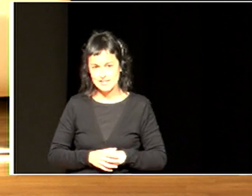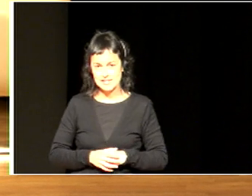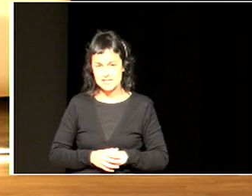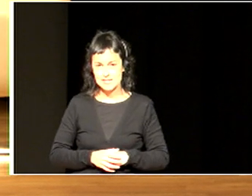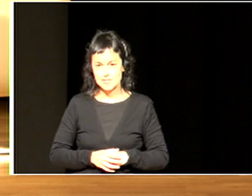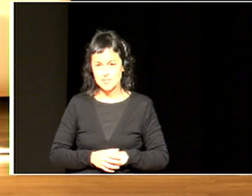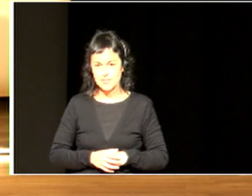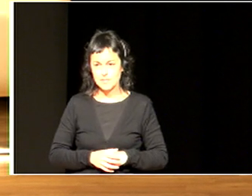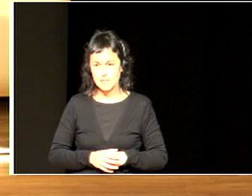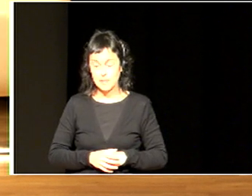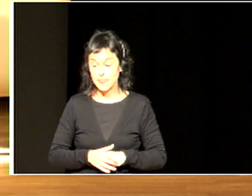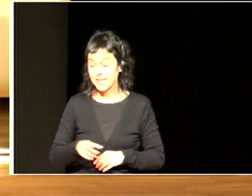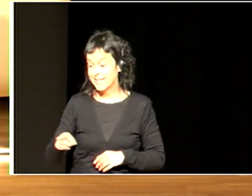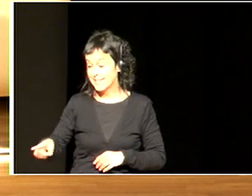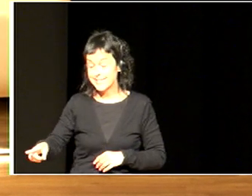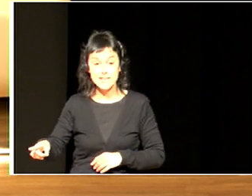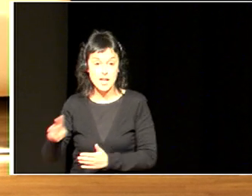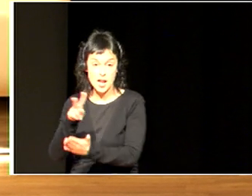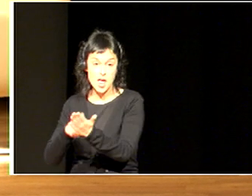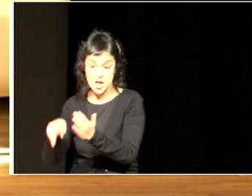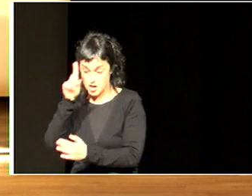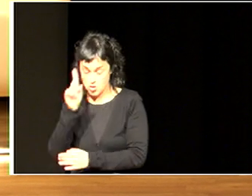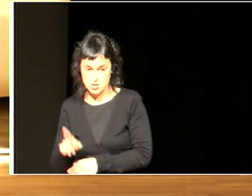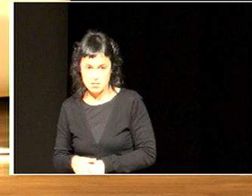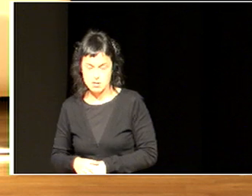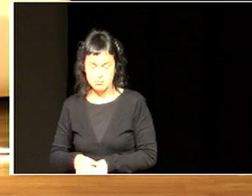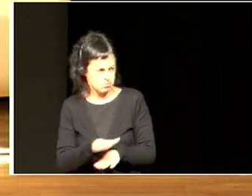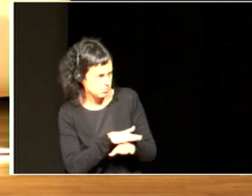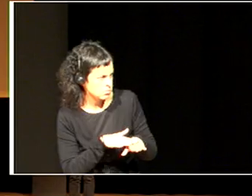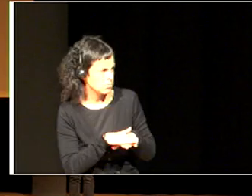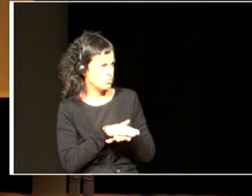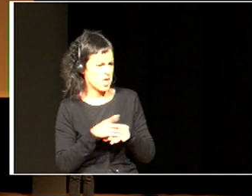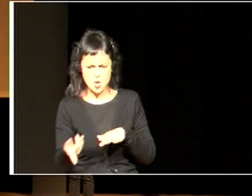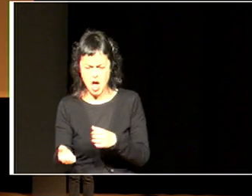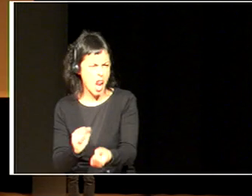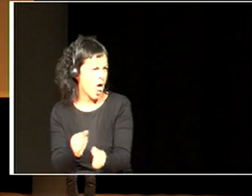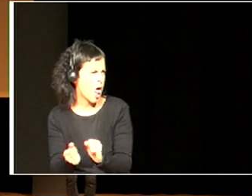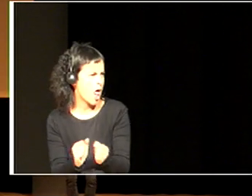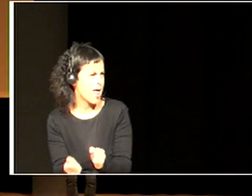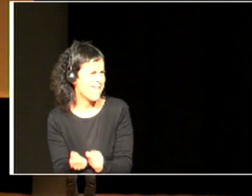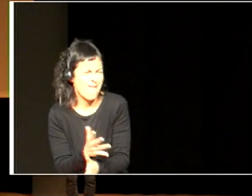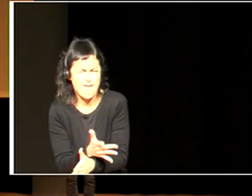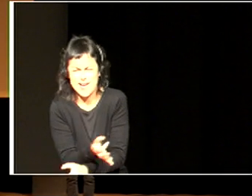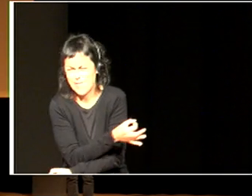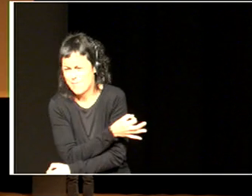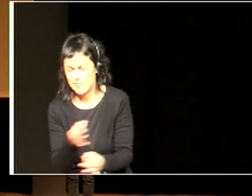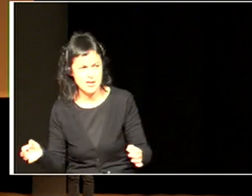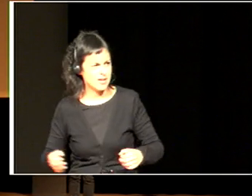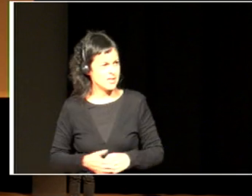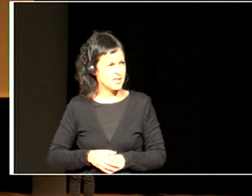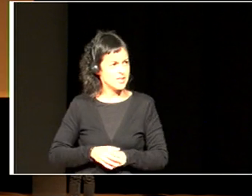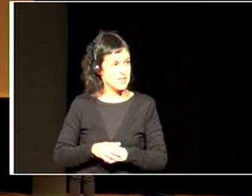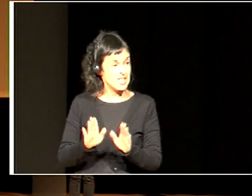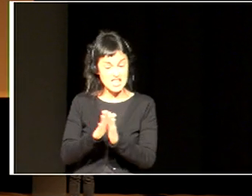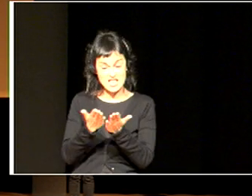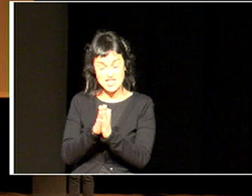johnny no sabe leer dicen perdona yo ni juega videojuegos que flipas y se lee todos los libros de instrucciones de